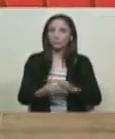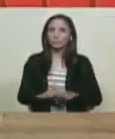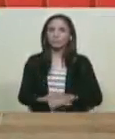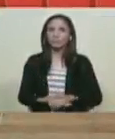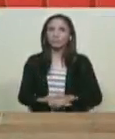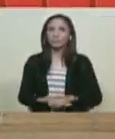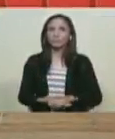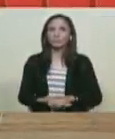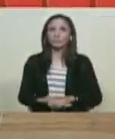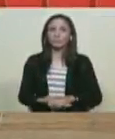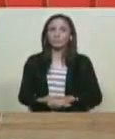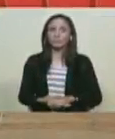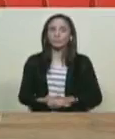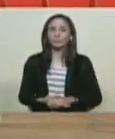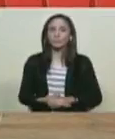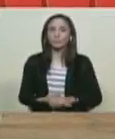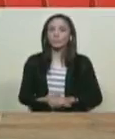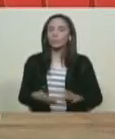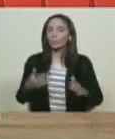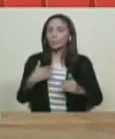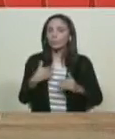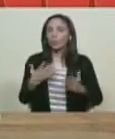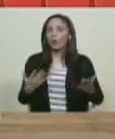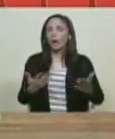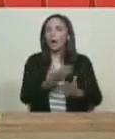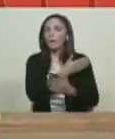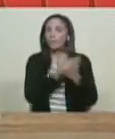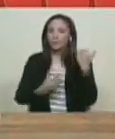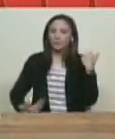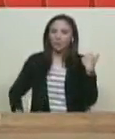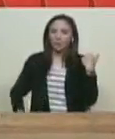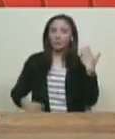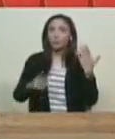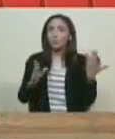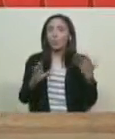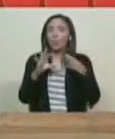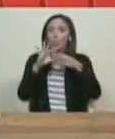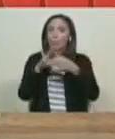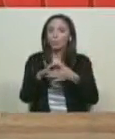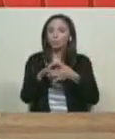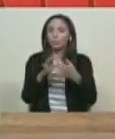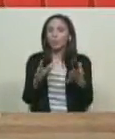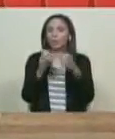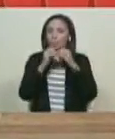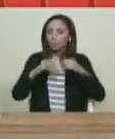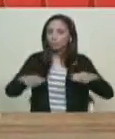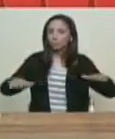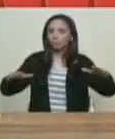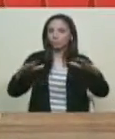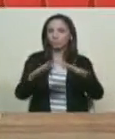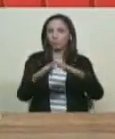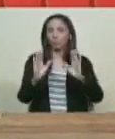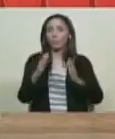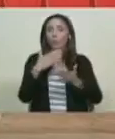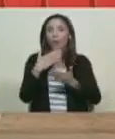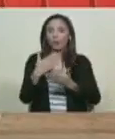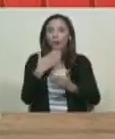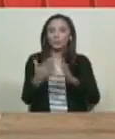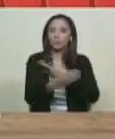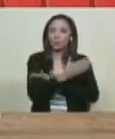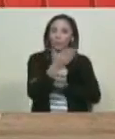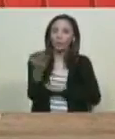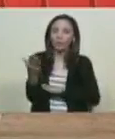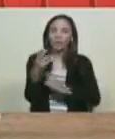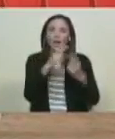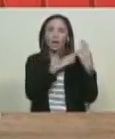Y he ejercido la presidencia de manera unitaria, amplia. Quiero agradecerle a todo el alto